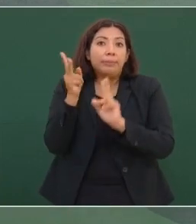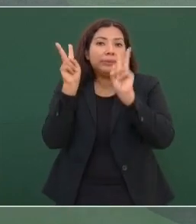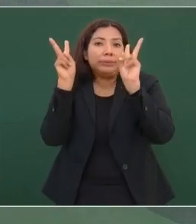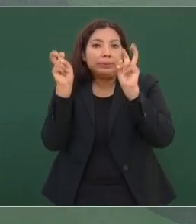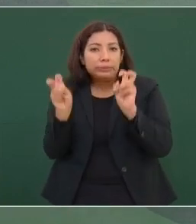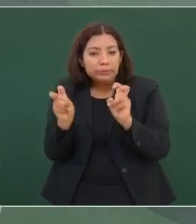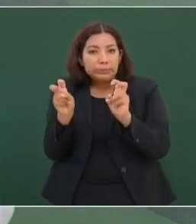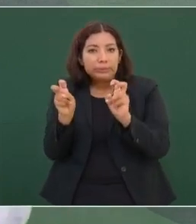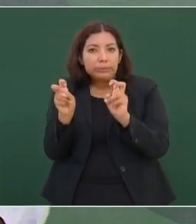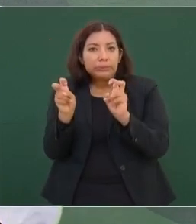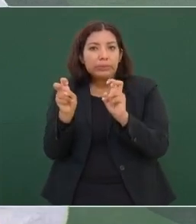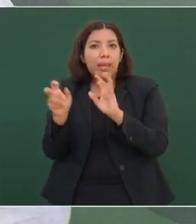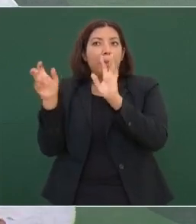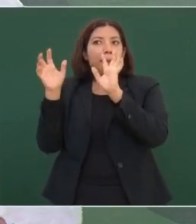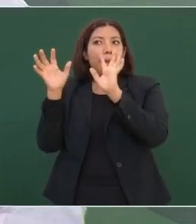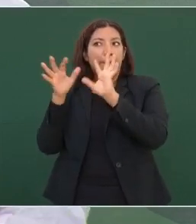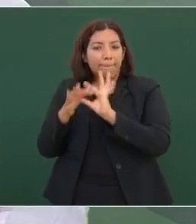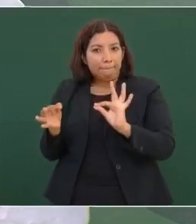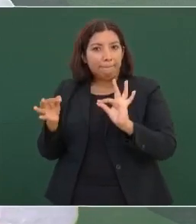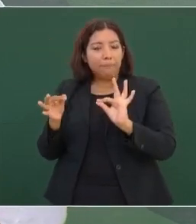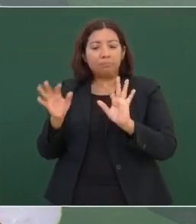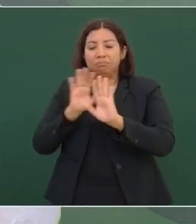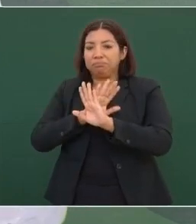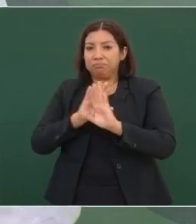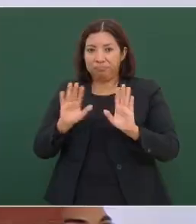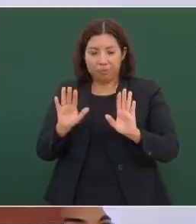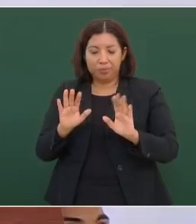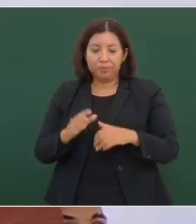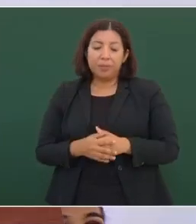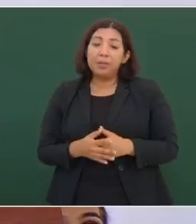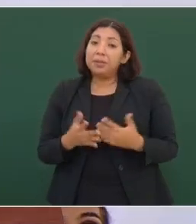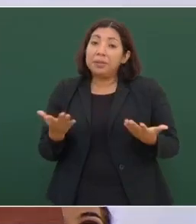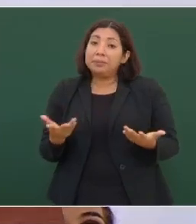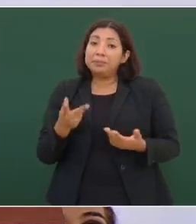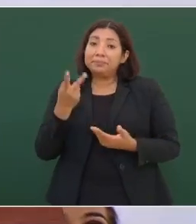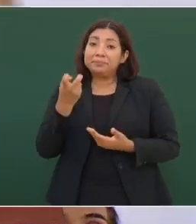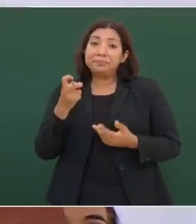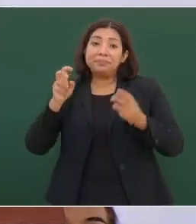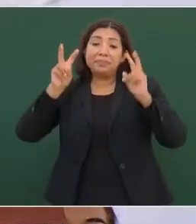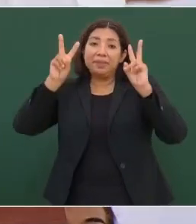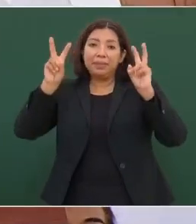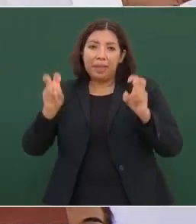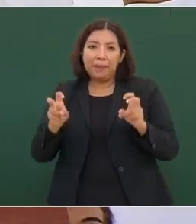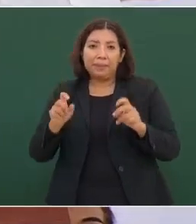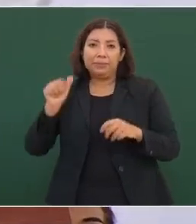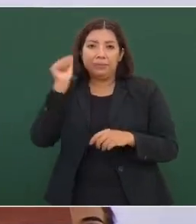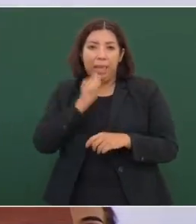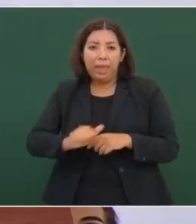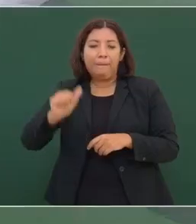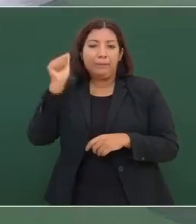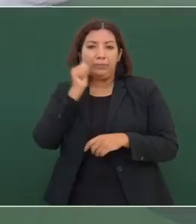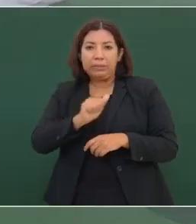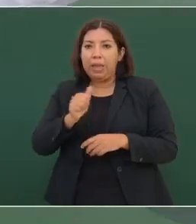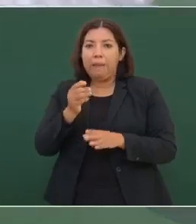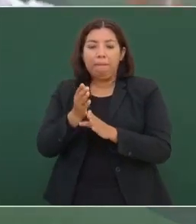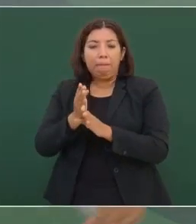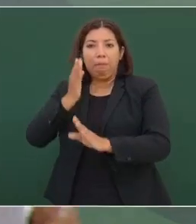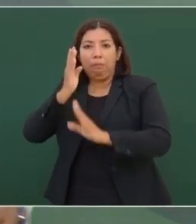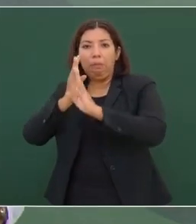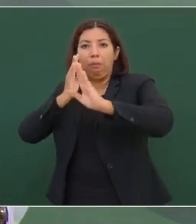es muy propagandístico. Muro, ¿no? Este señor